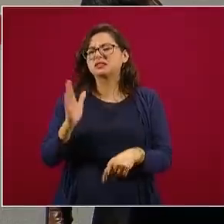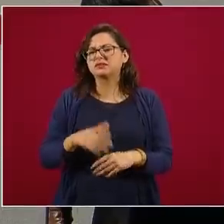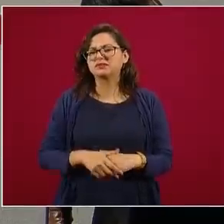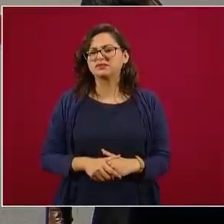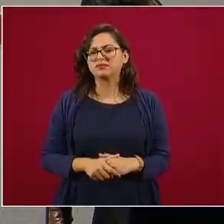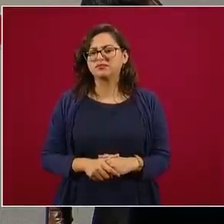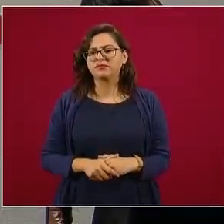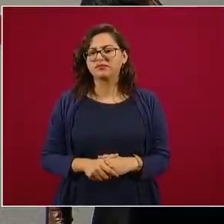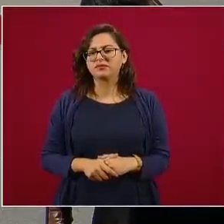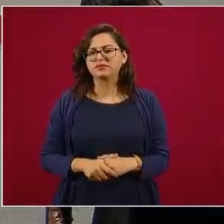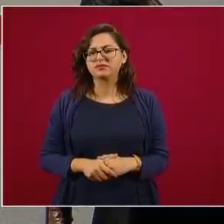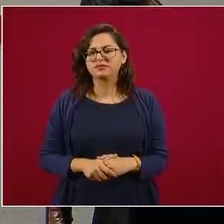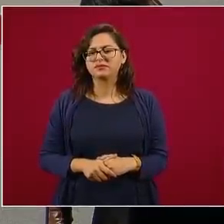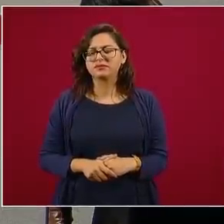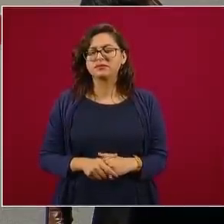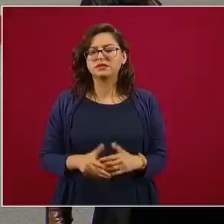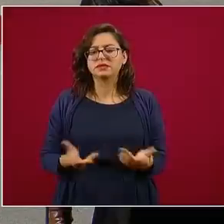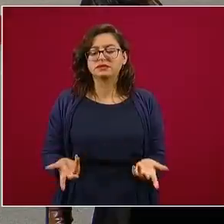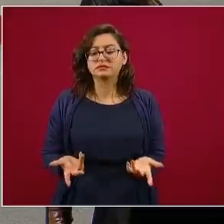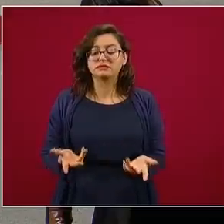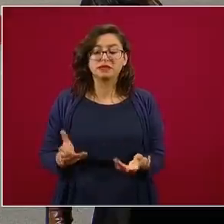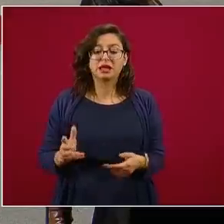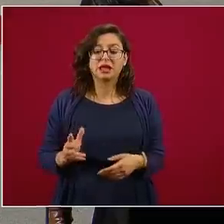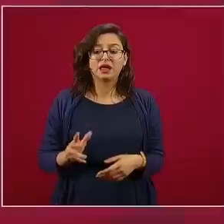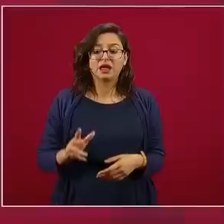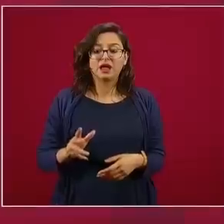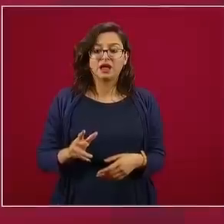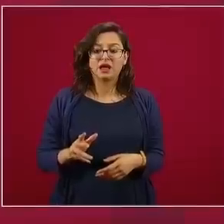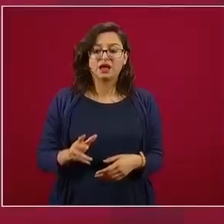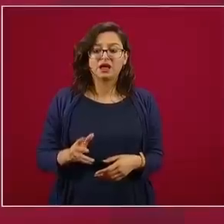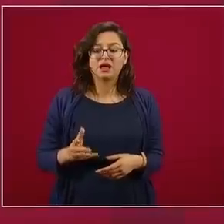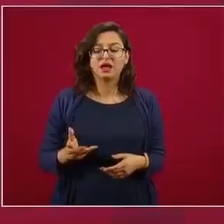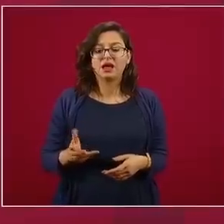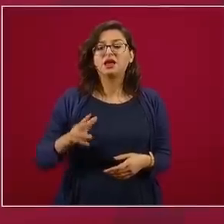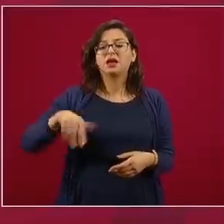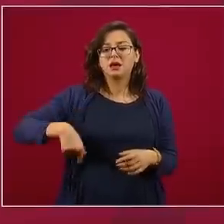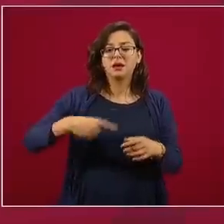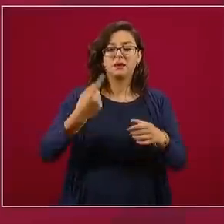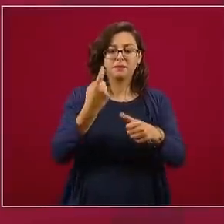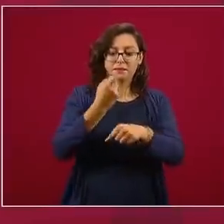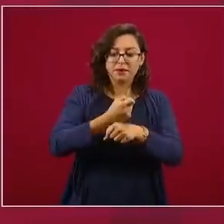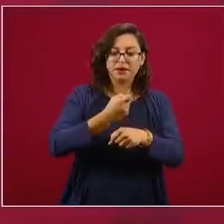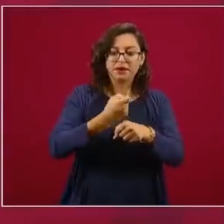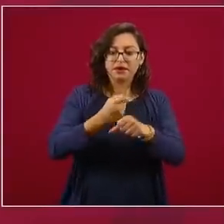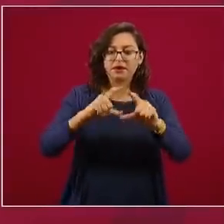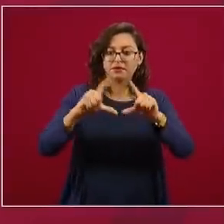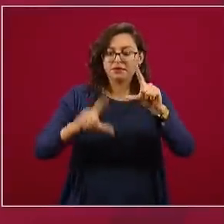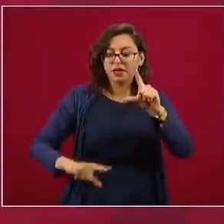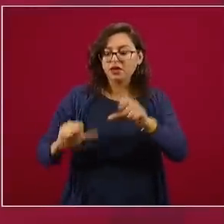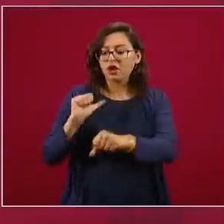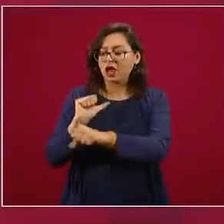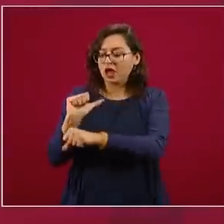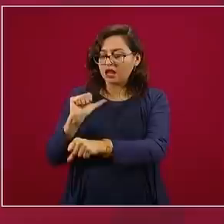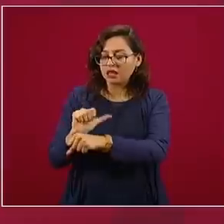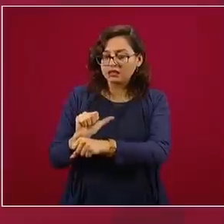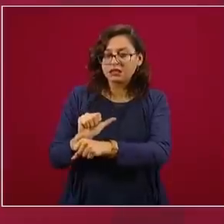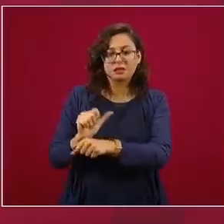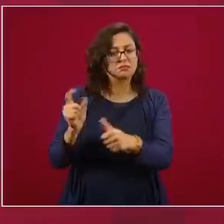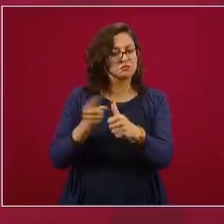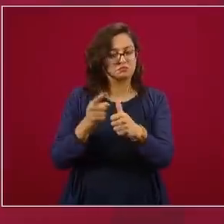como te comenté hace unos minutos, pues le hemos dado la primicia a México y Argentina.